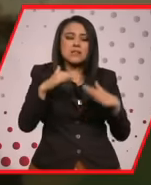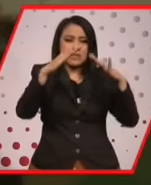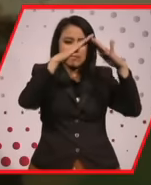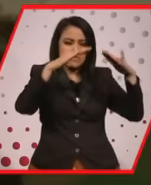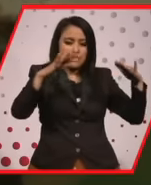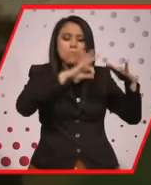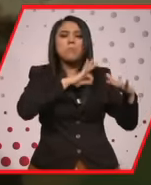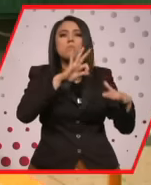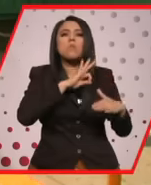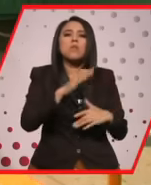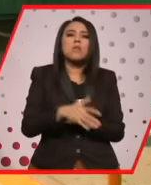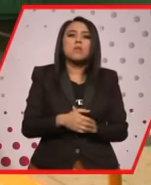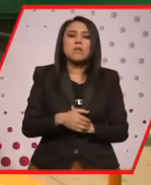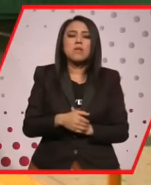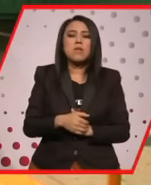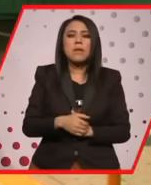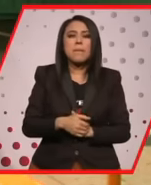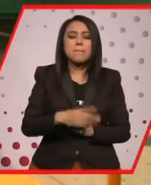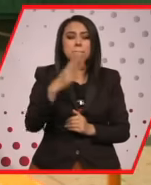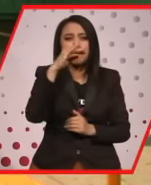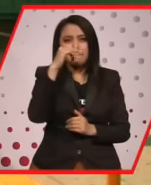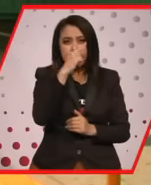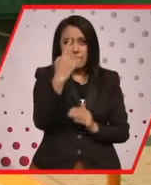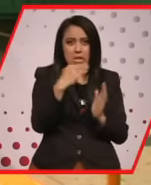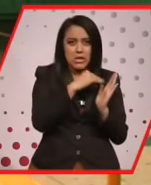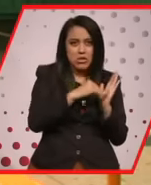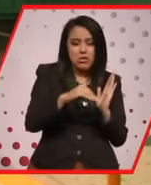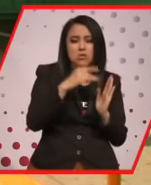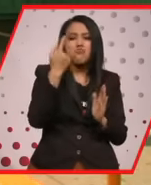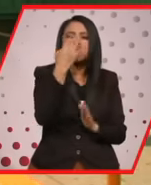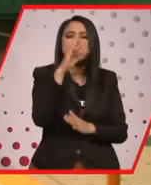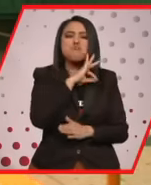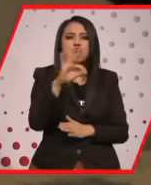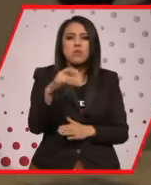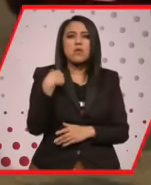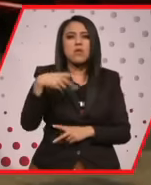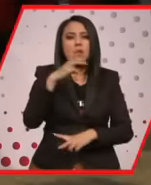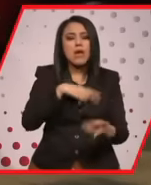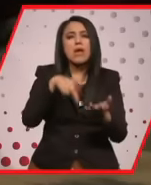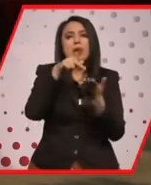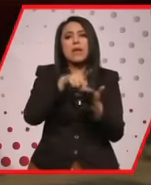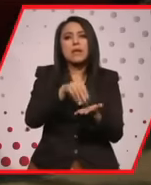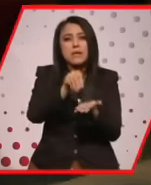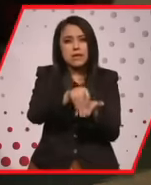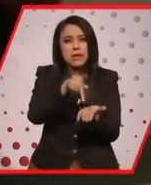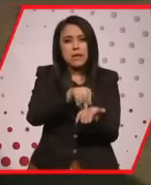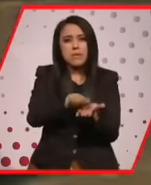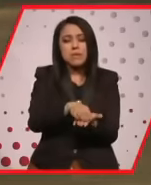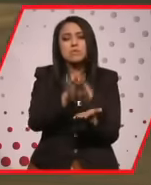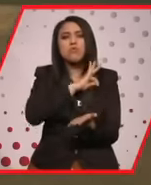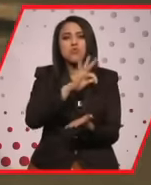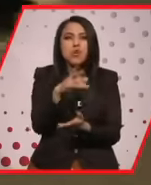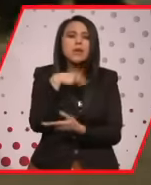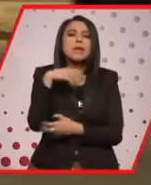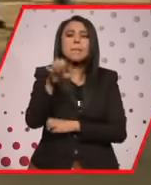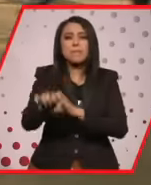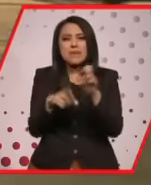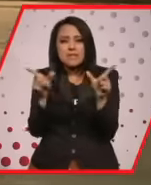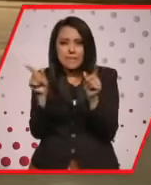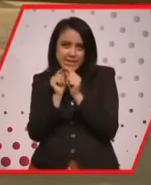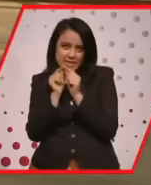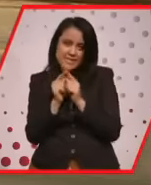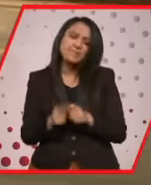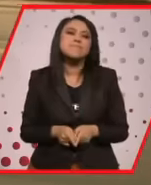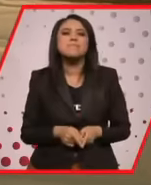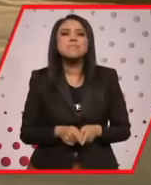el patio escolar con un costo de $500,000, que sería costeado organizando kermeses en el plantel y creando lo que llama microempresas. Está